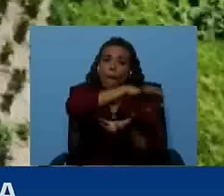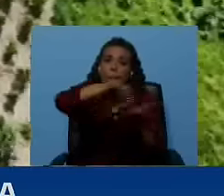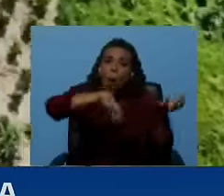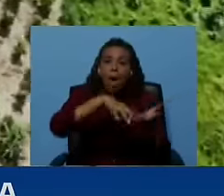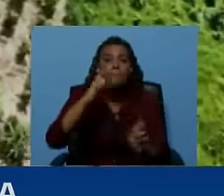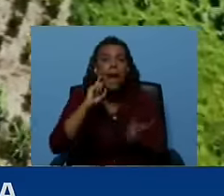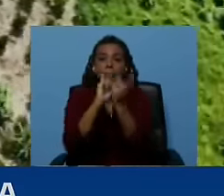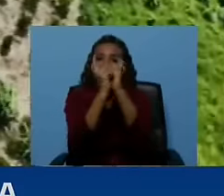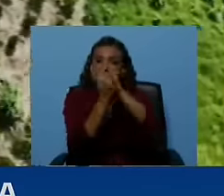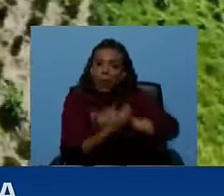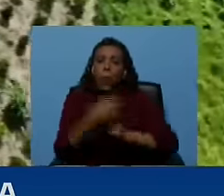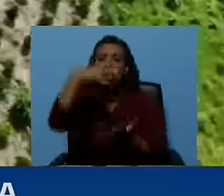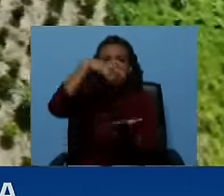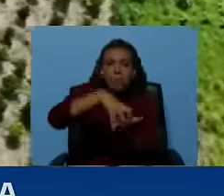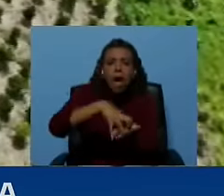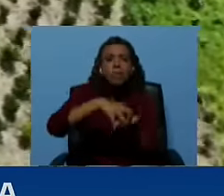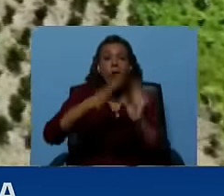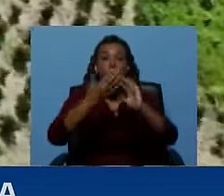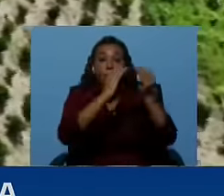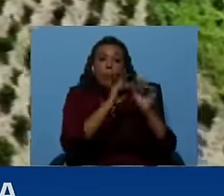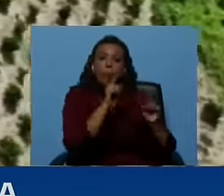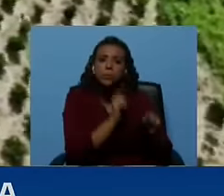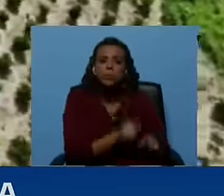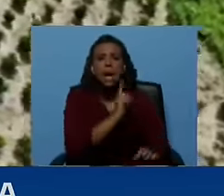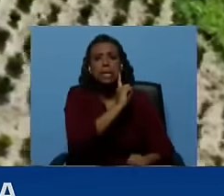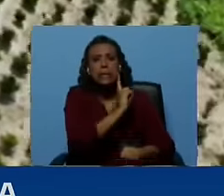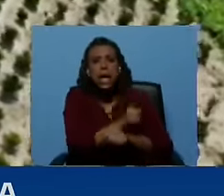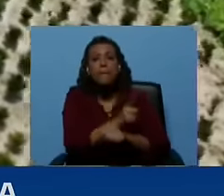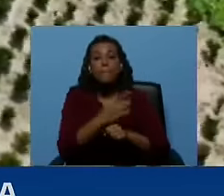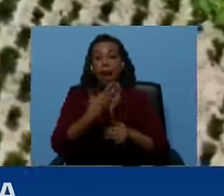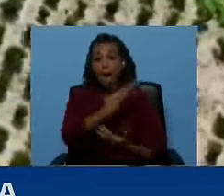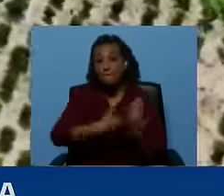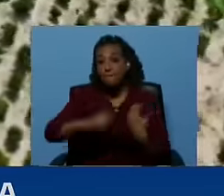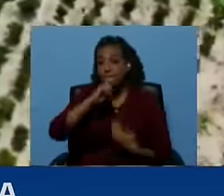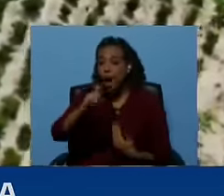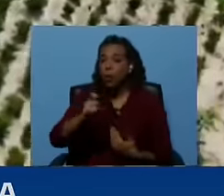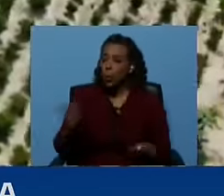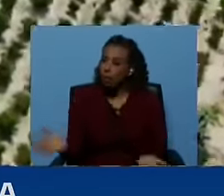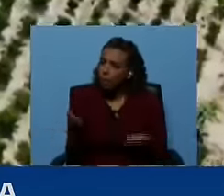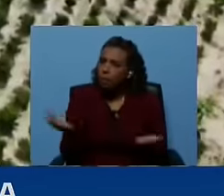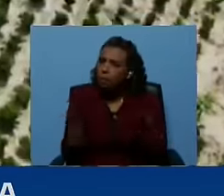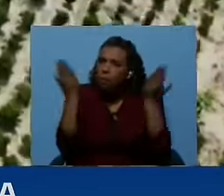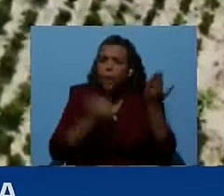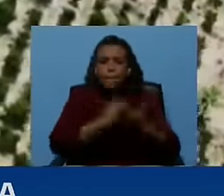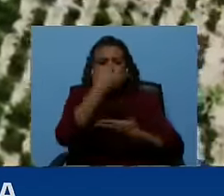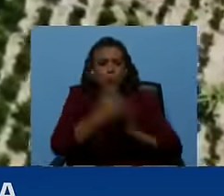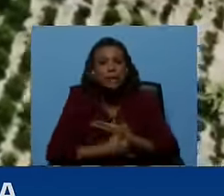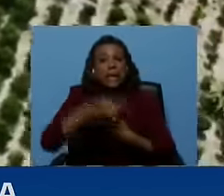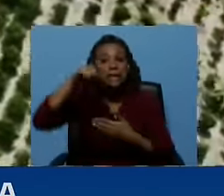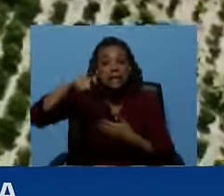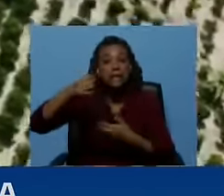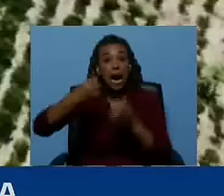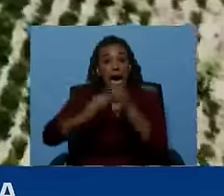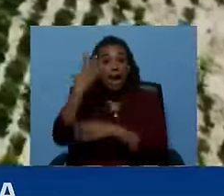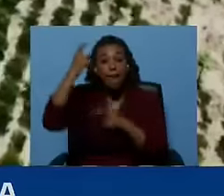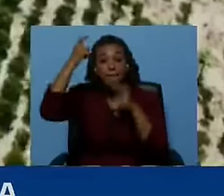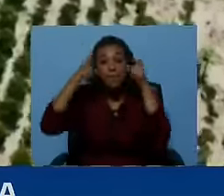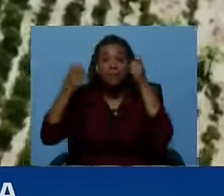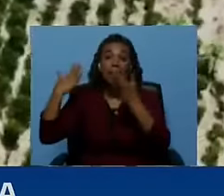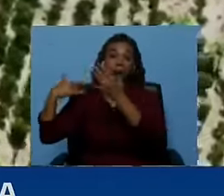transformar ese estado comunal y por supuesto el jefe de estado impulsa este proyecto que creó